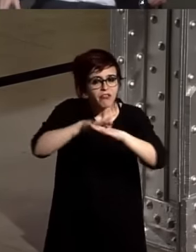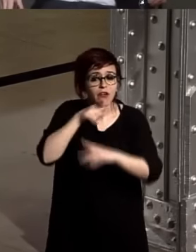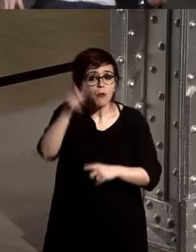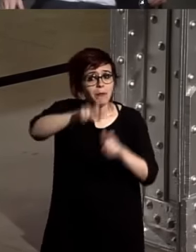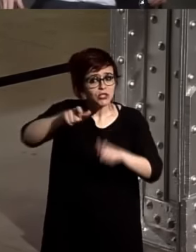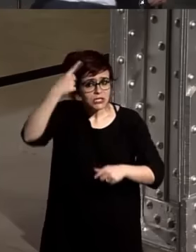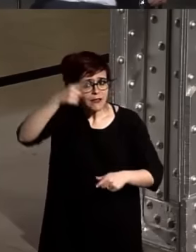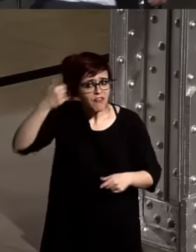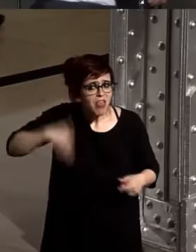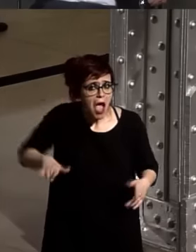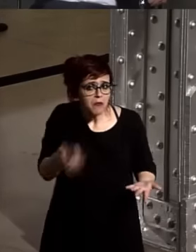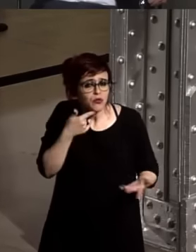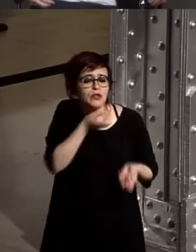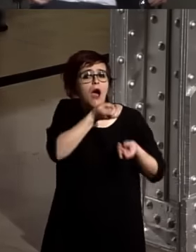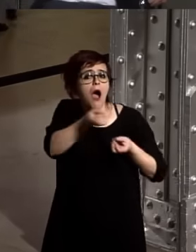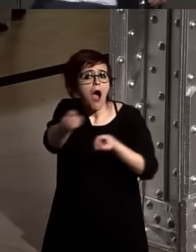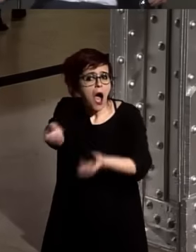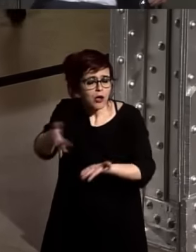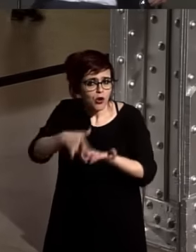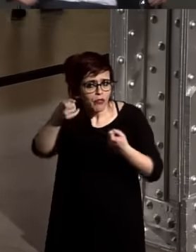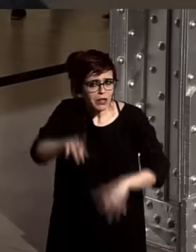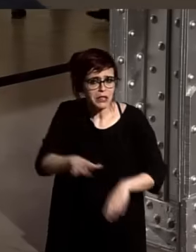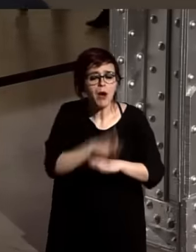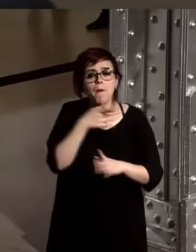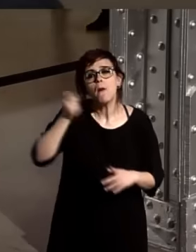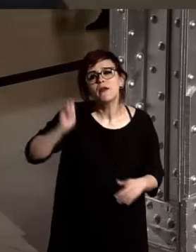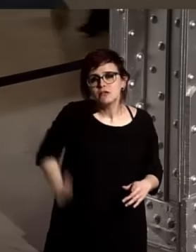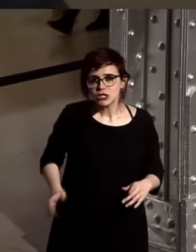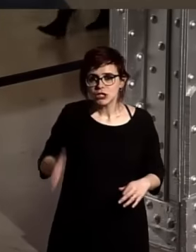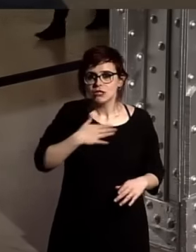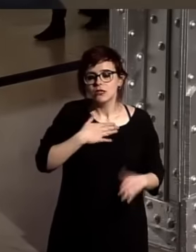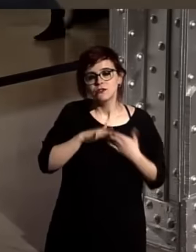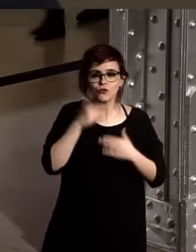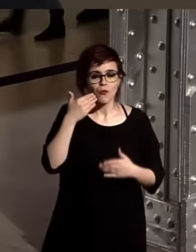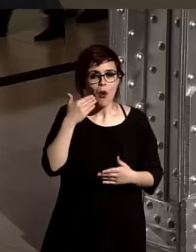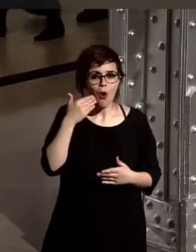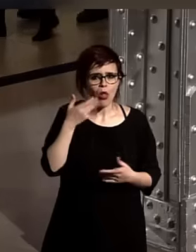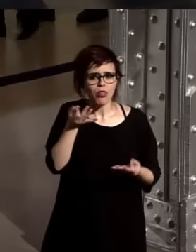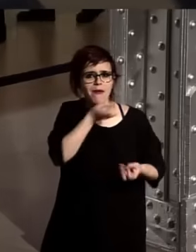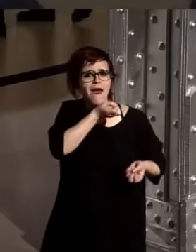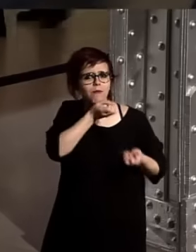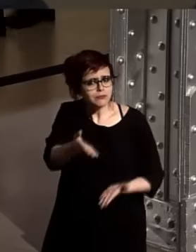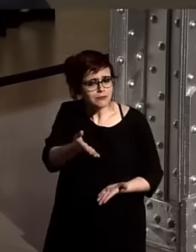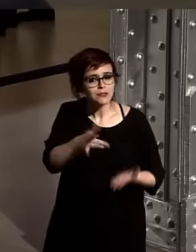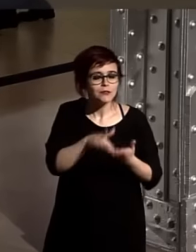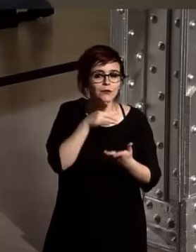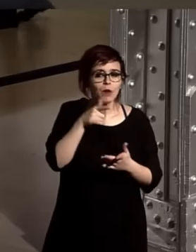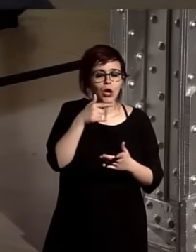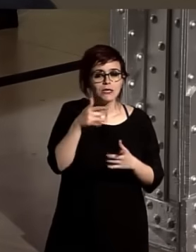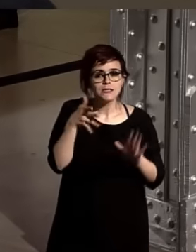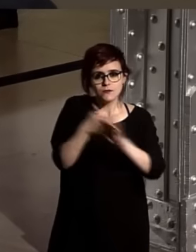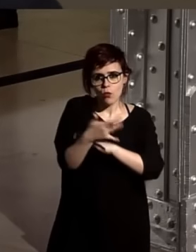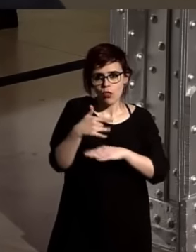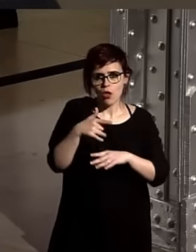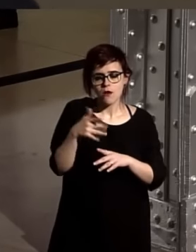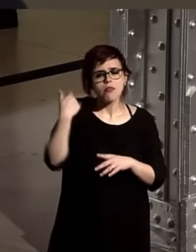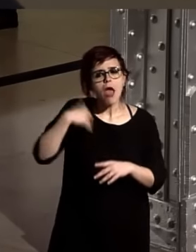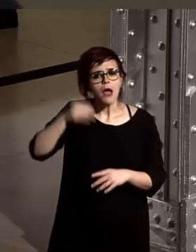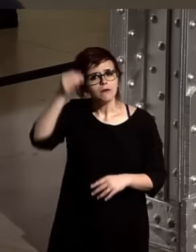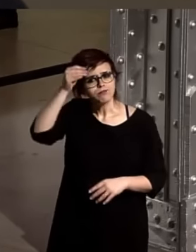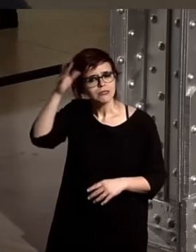ya se sabe es decir que por definición nuestra profesión es decir llevar la contraria al saber establecido